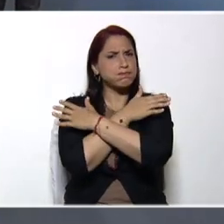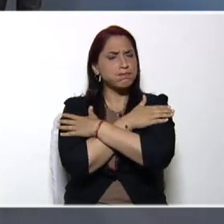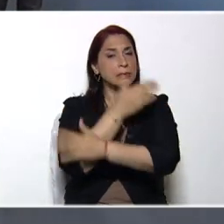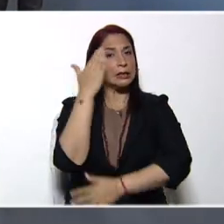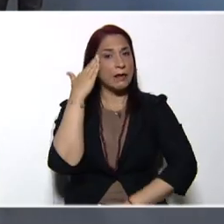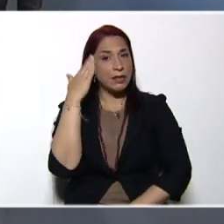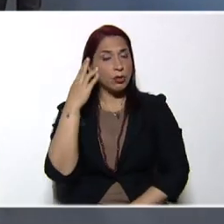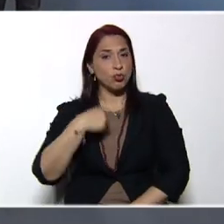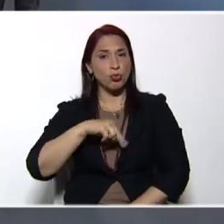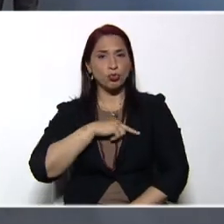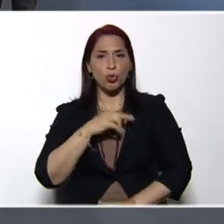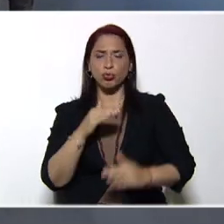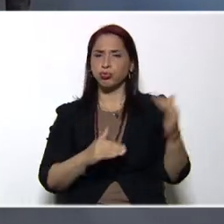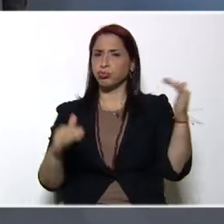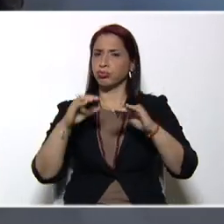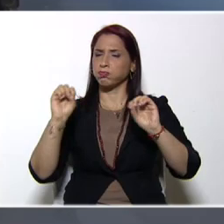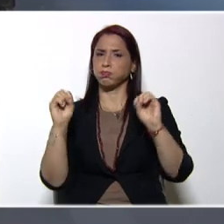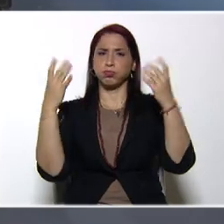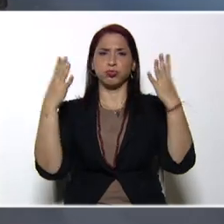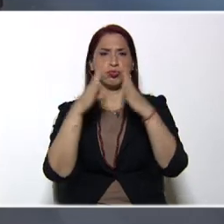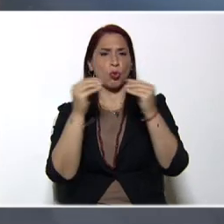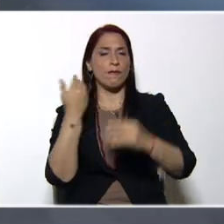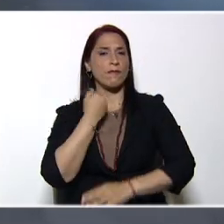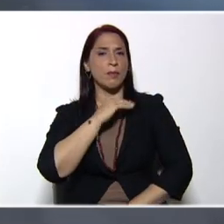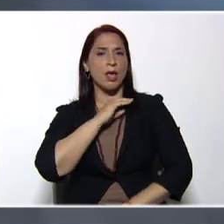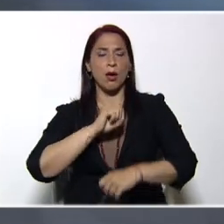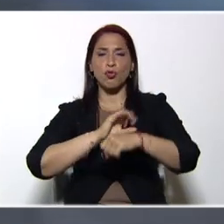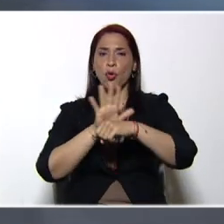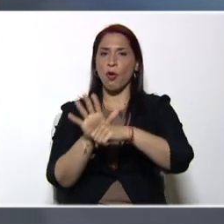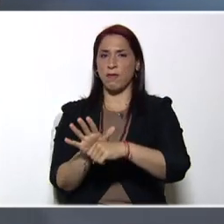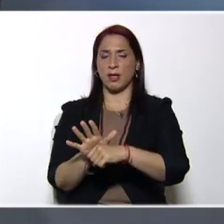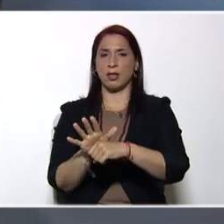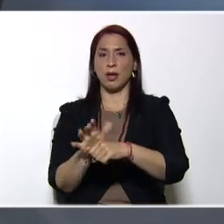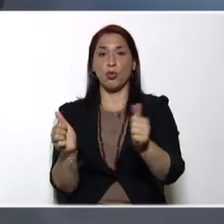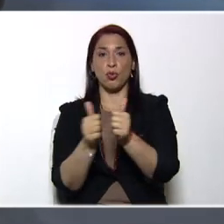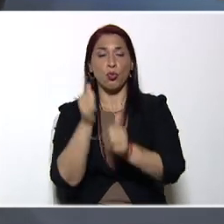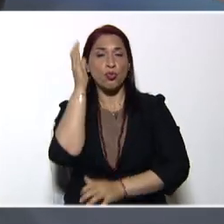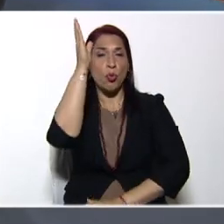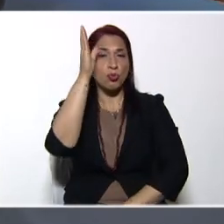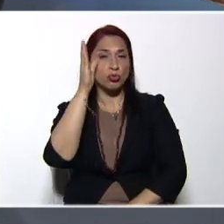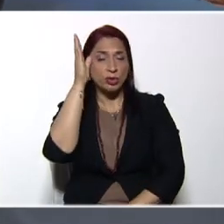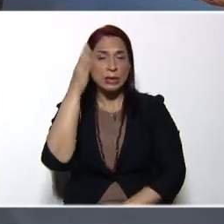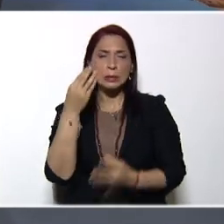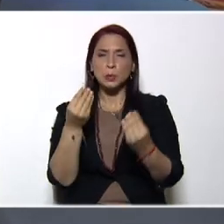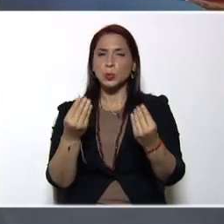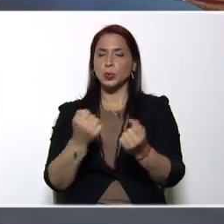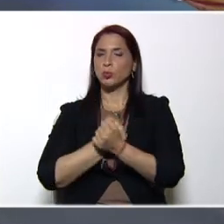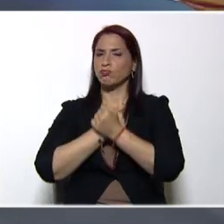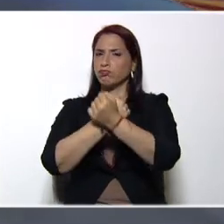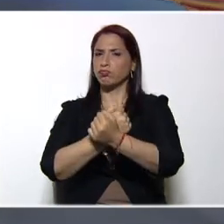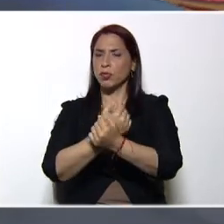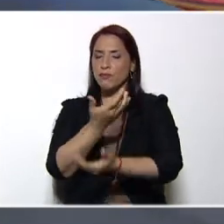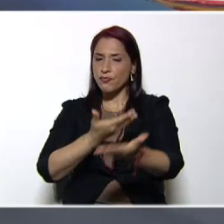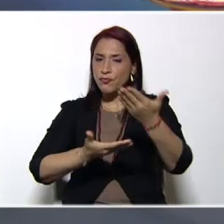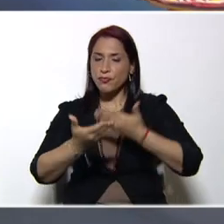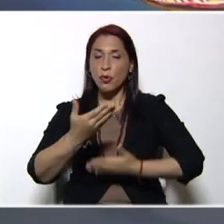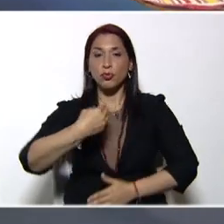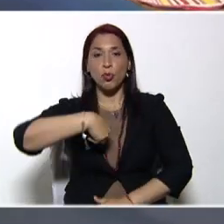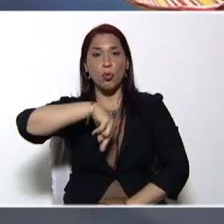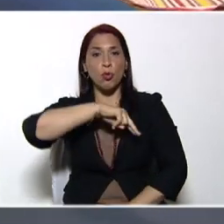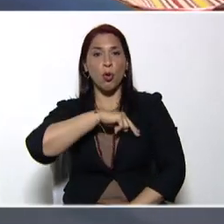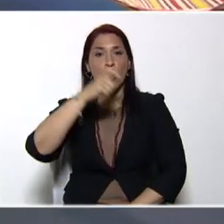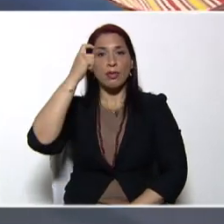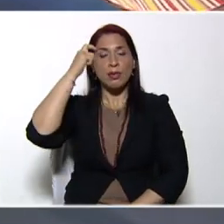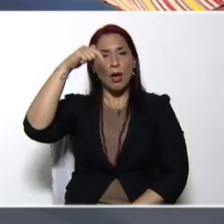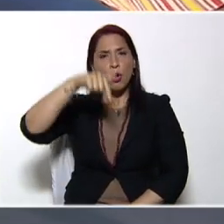hemos superado toda esta pandemia del COVID-19 con mucha conciencia y mucho amor entre nosotros. Por eso el día de hoy